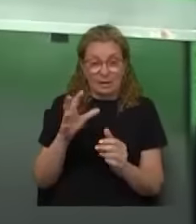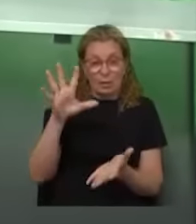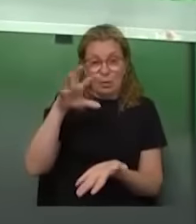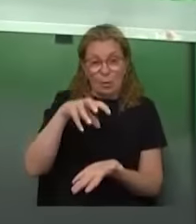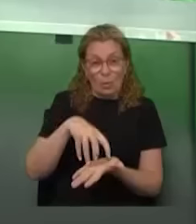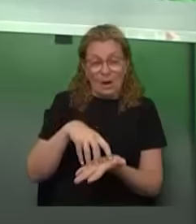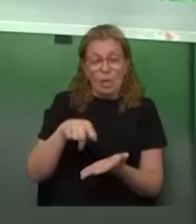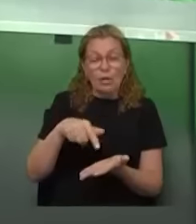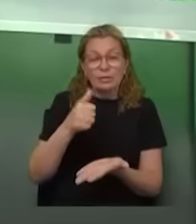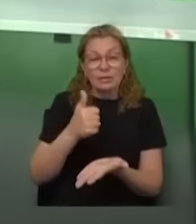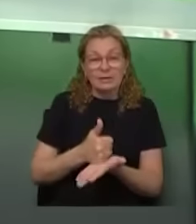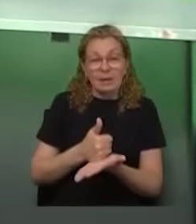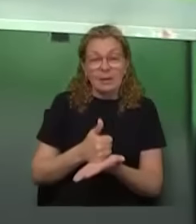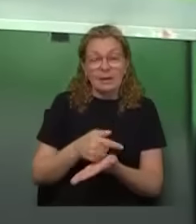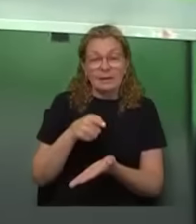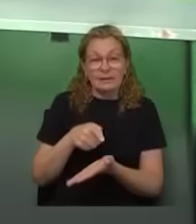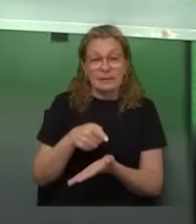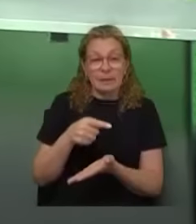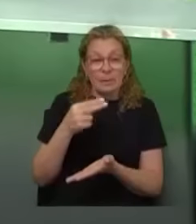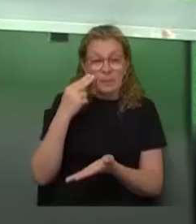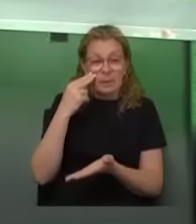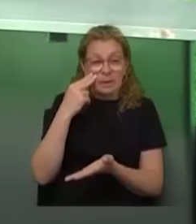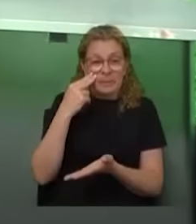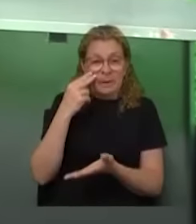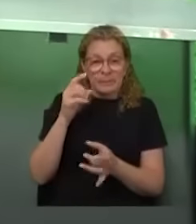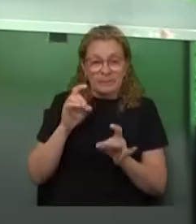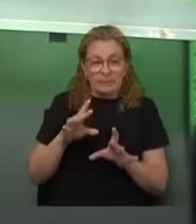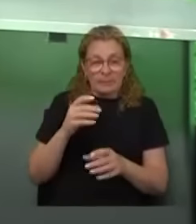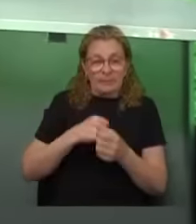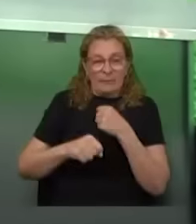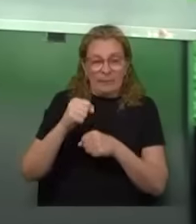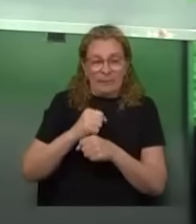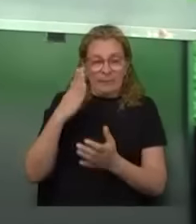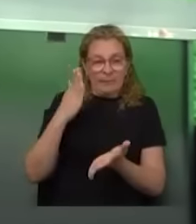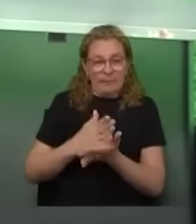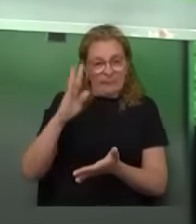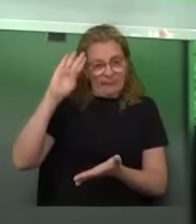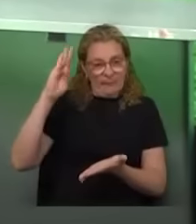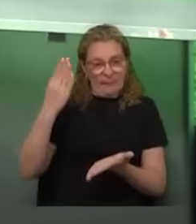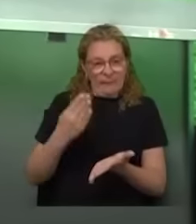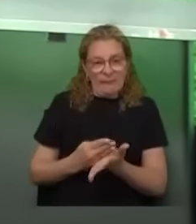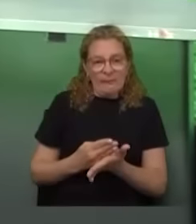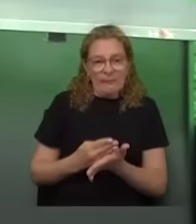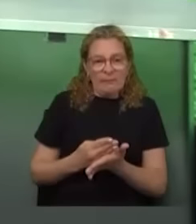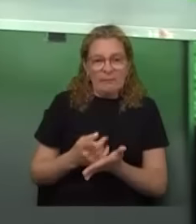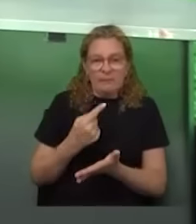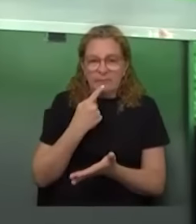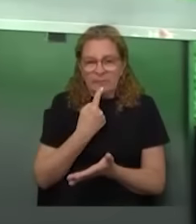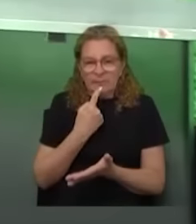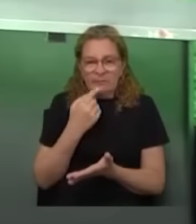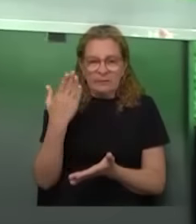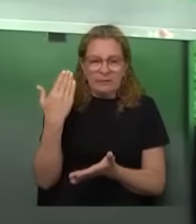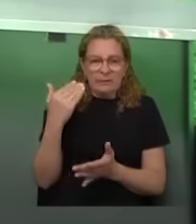en el que se encontraron haya sido una fosa común de los tiempos de la última dictadura civil militar hipótesis que se había